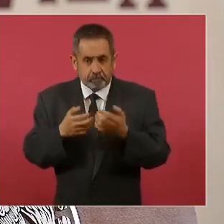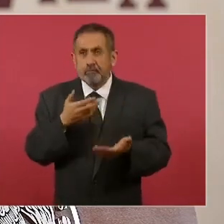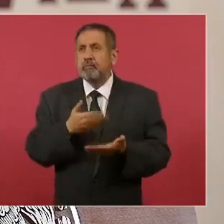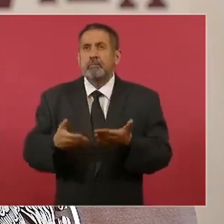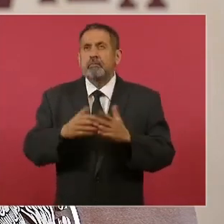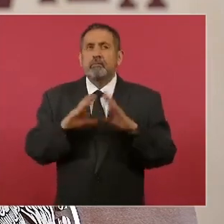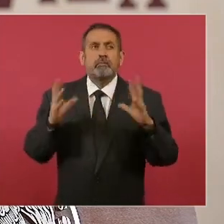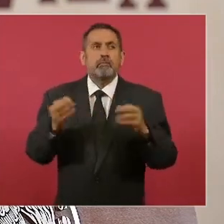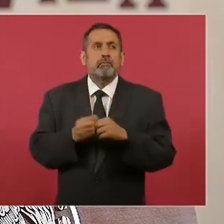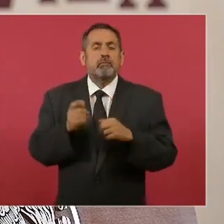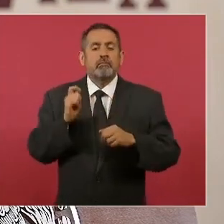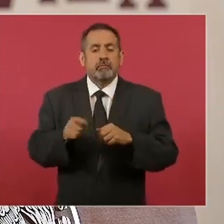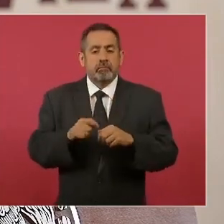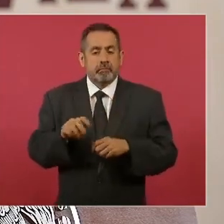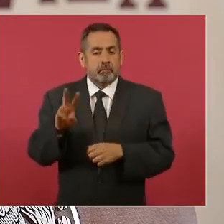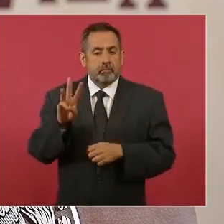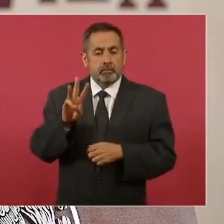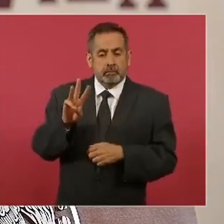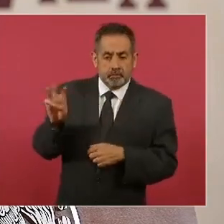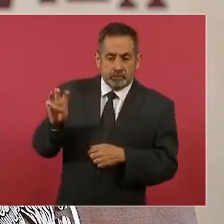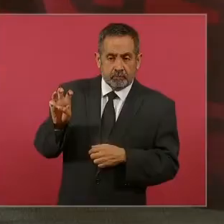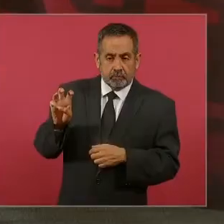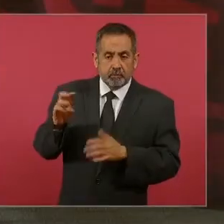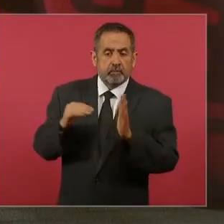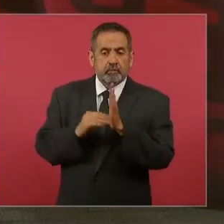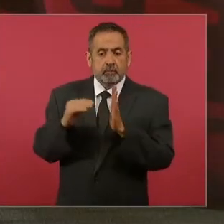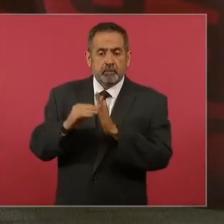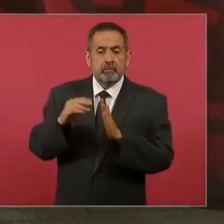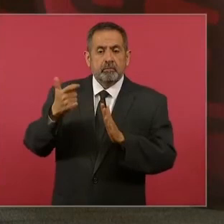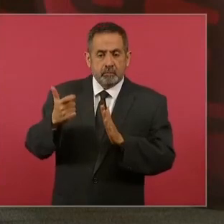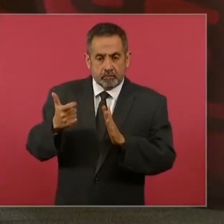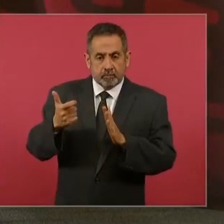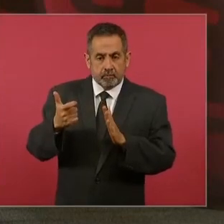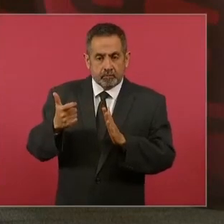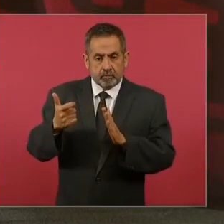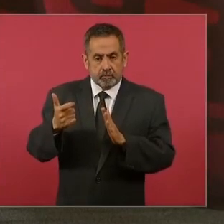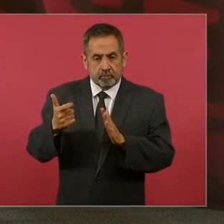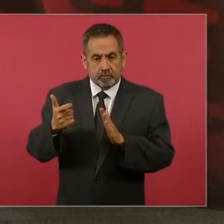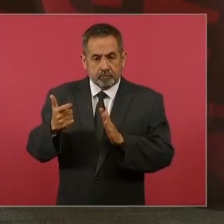son más de 300 millones de pesos